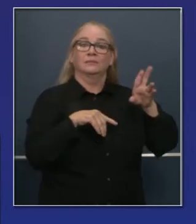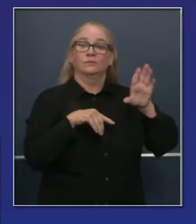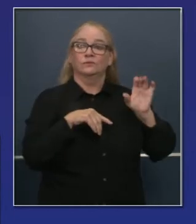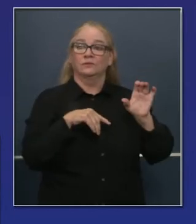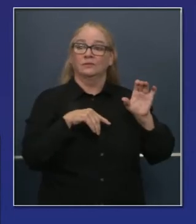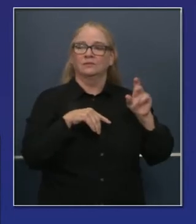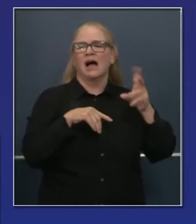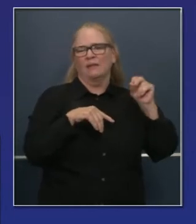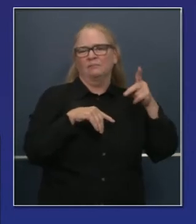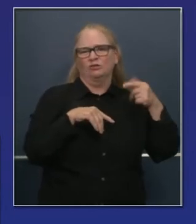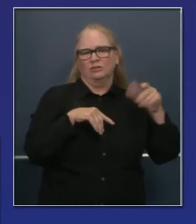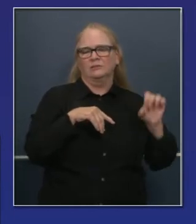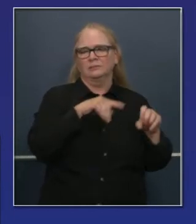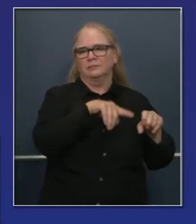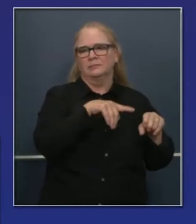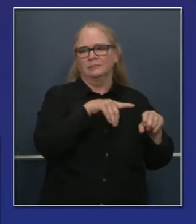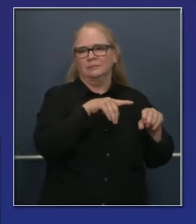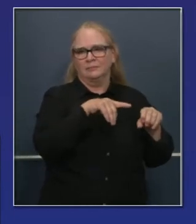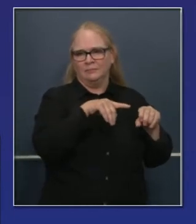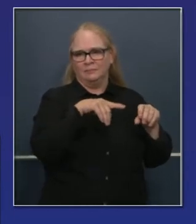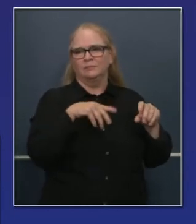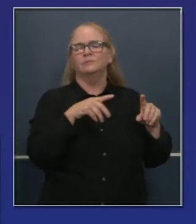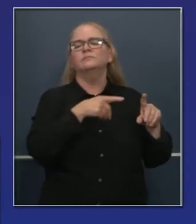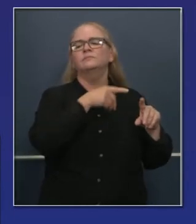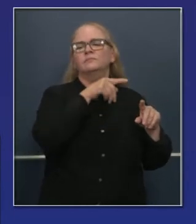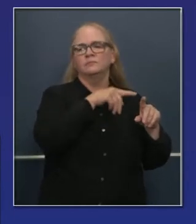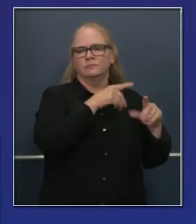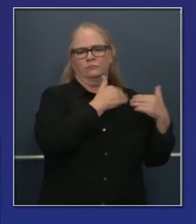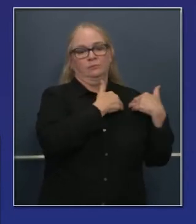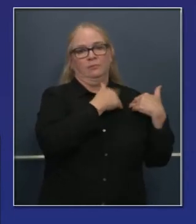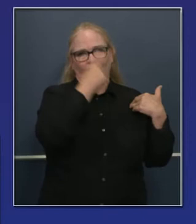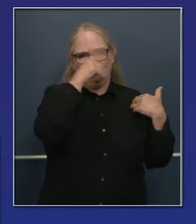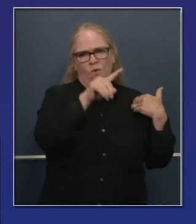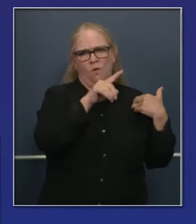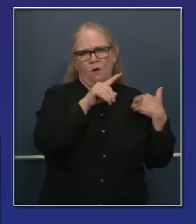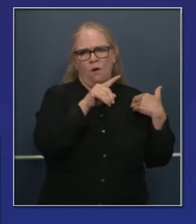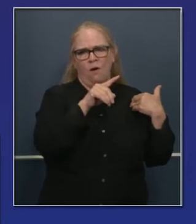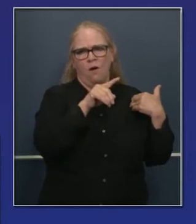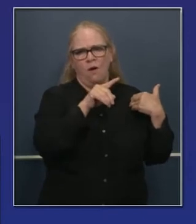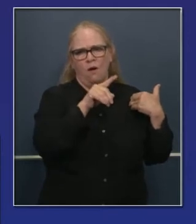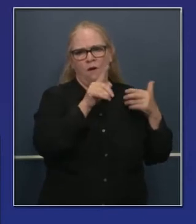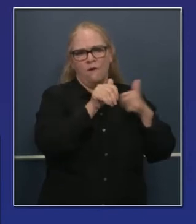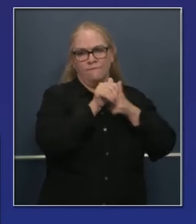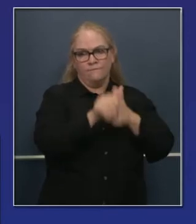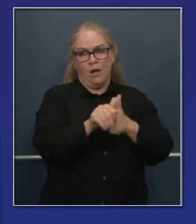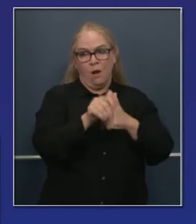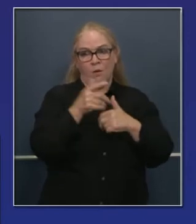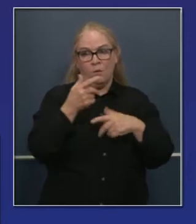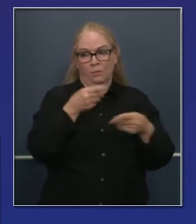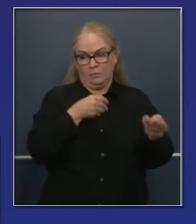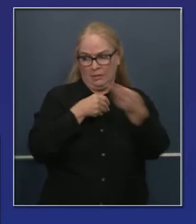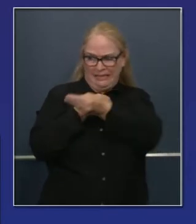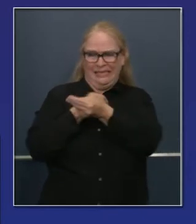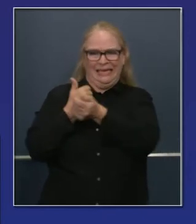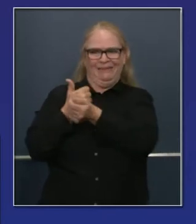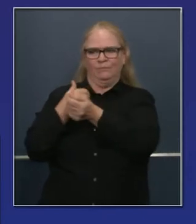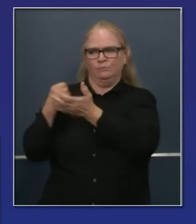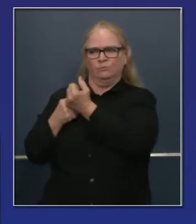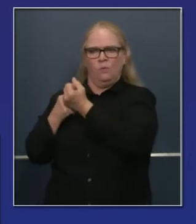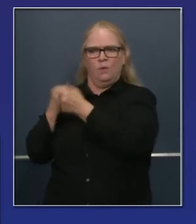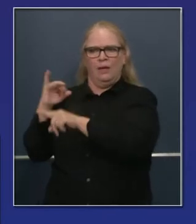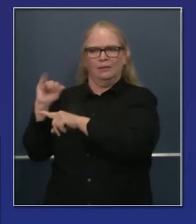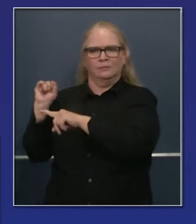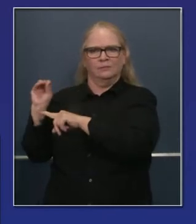de modo que es una responsabilidad compartida entre esas tres agencias ninguno de nosotros en el estado de california